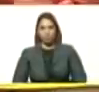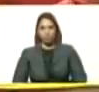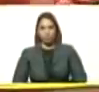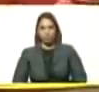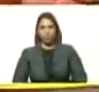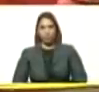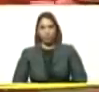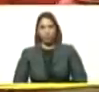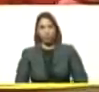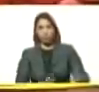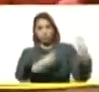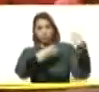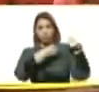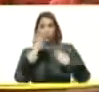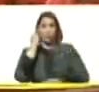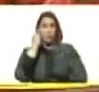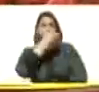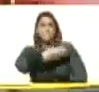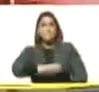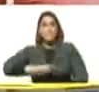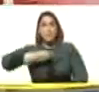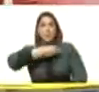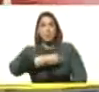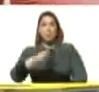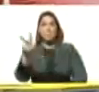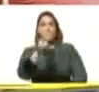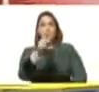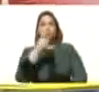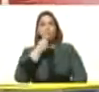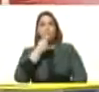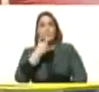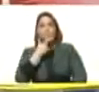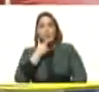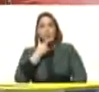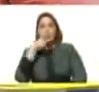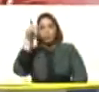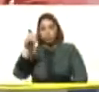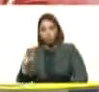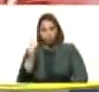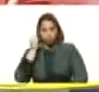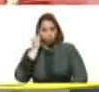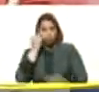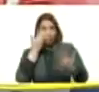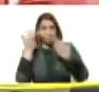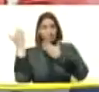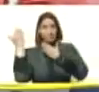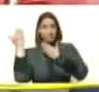A la jefa de la misión Venezuela Bella, Jacqueline Faría.